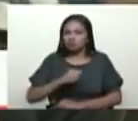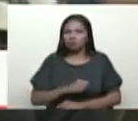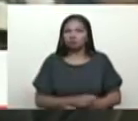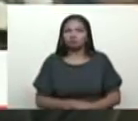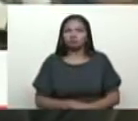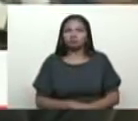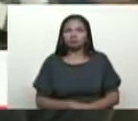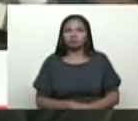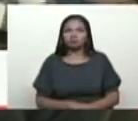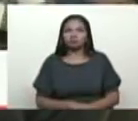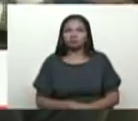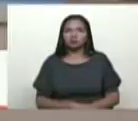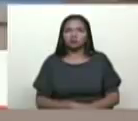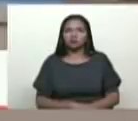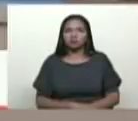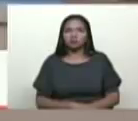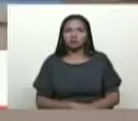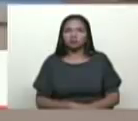Ahora,